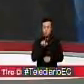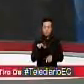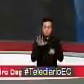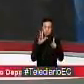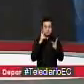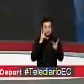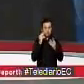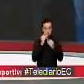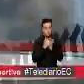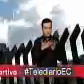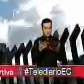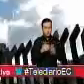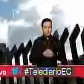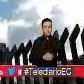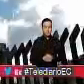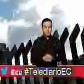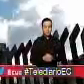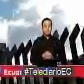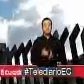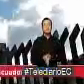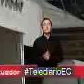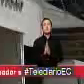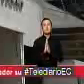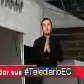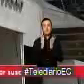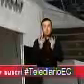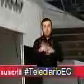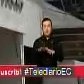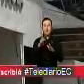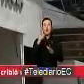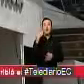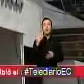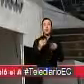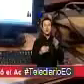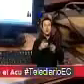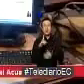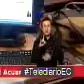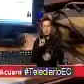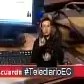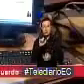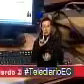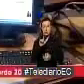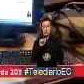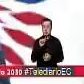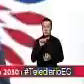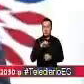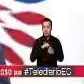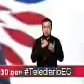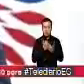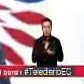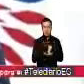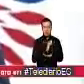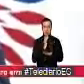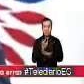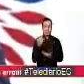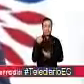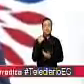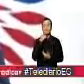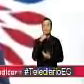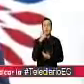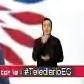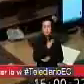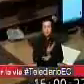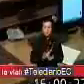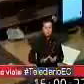detalles. La solicitud emitida por la jueza Daniela Camacho llegó la semana pasada a la Asamblea y será potestad del presidente